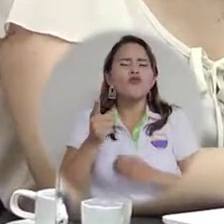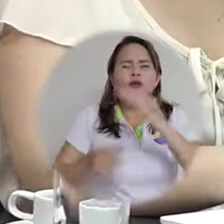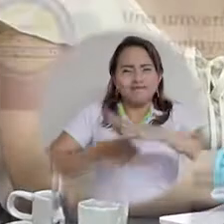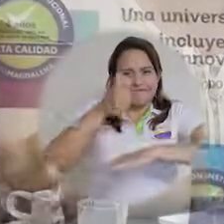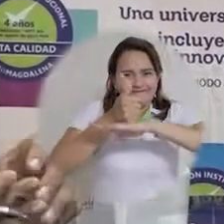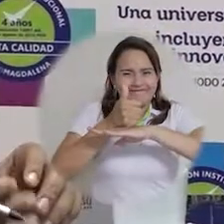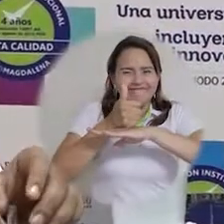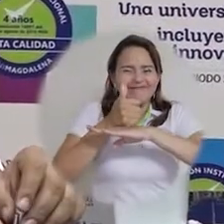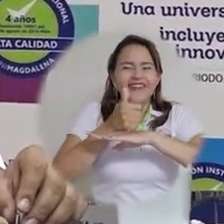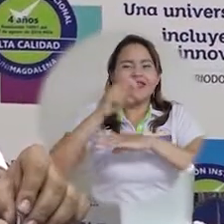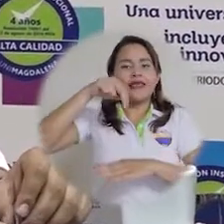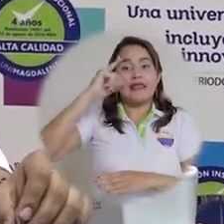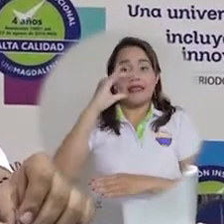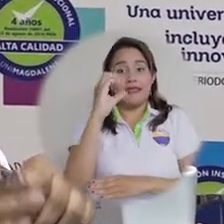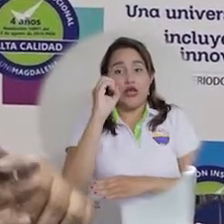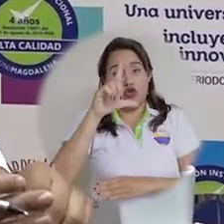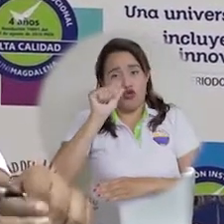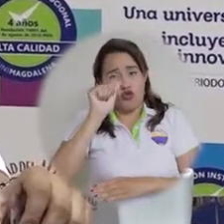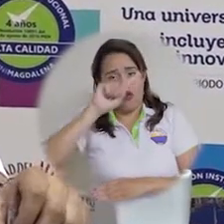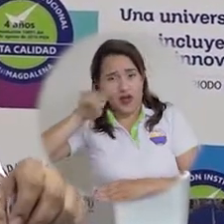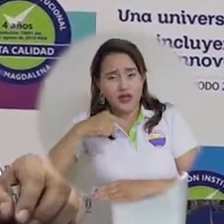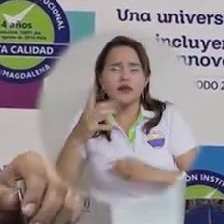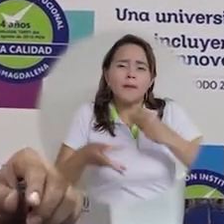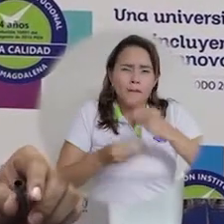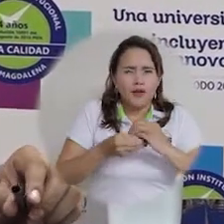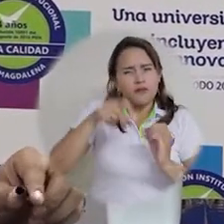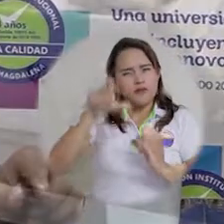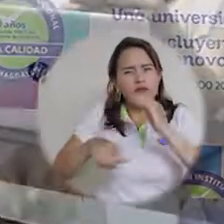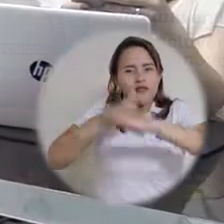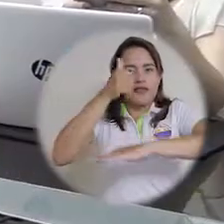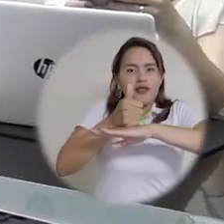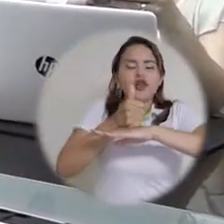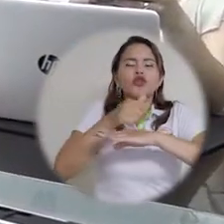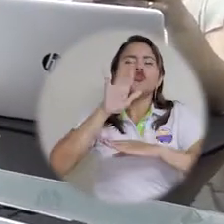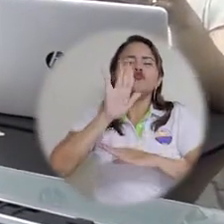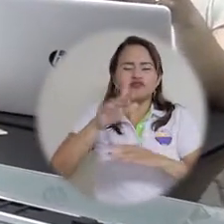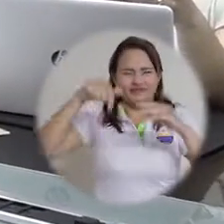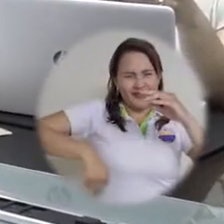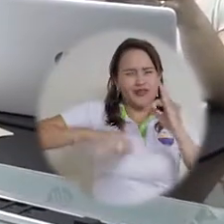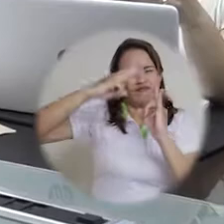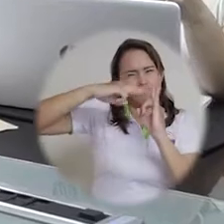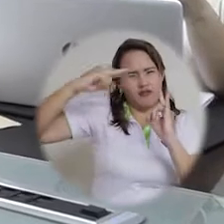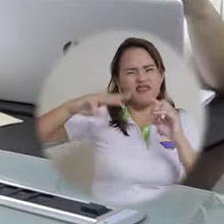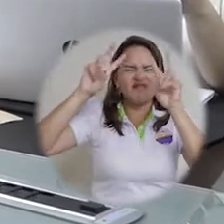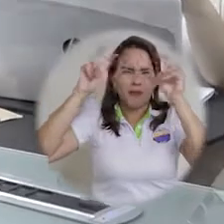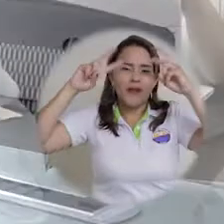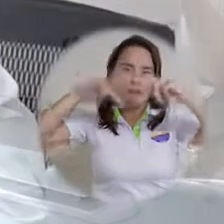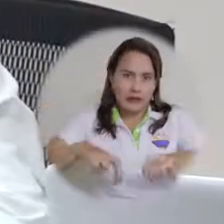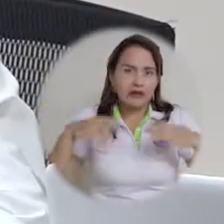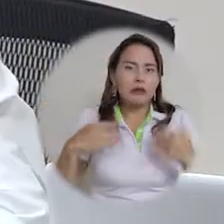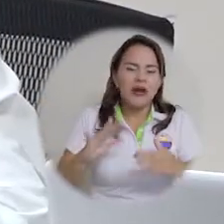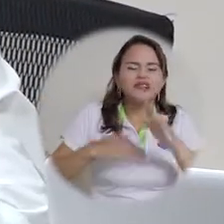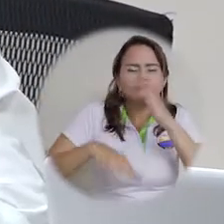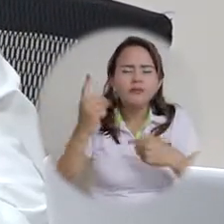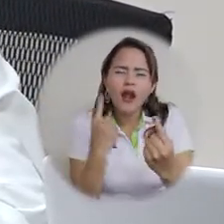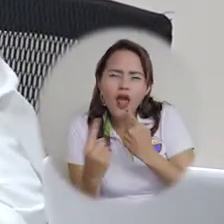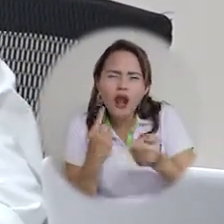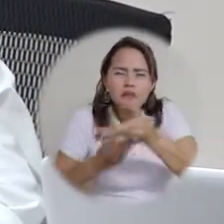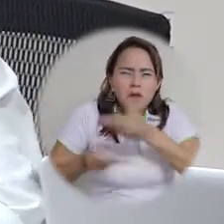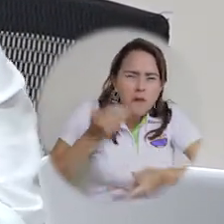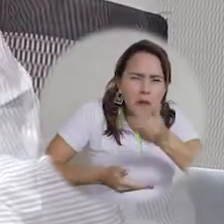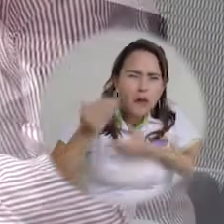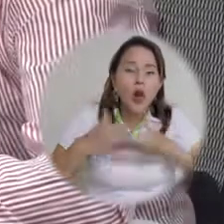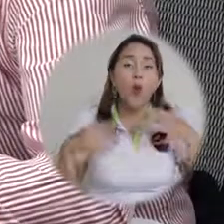Nicolás Loaiza y el doctor Ernesto Galvis Lisa, vicerrector de investigación del Alma Mater, acompañados de directivos académicos de esta casa de